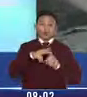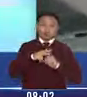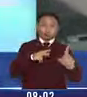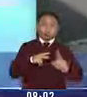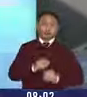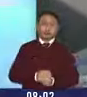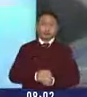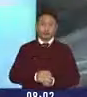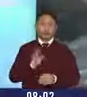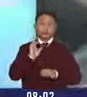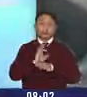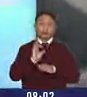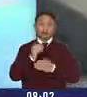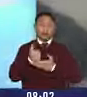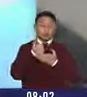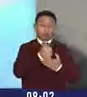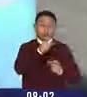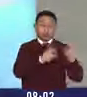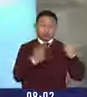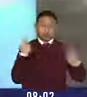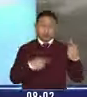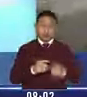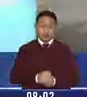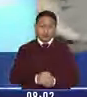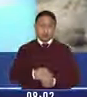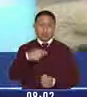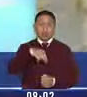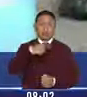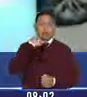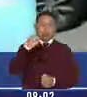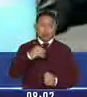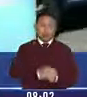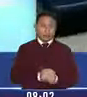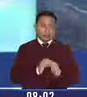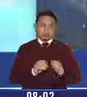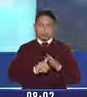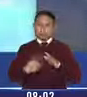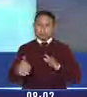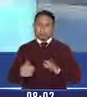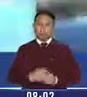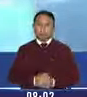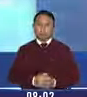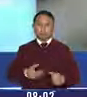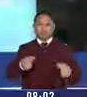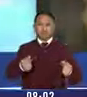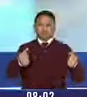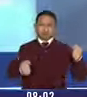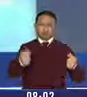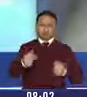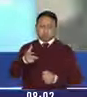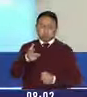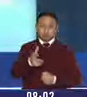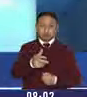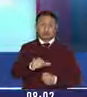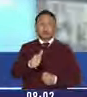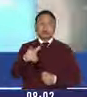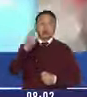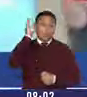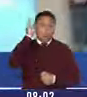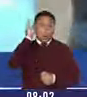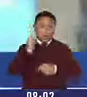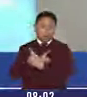testigos corrieron a socorrer a los heridos, pero en medio del susto el chofer intentó huir, aceleró y a los pocos metros atropelló a